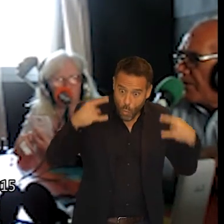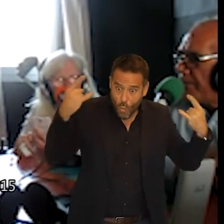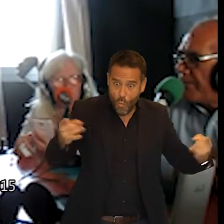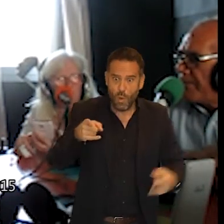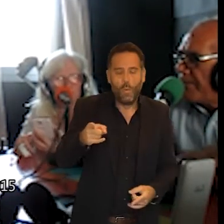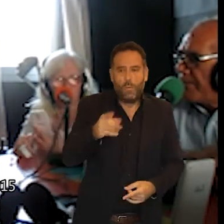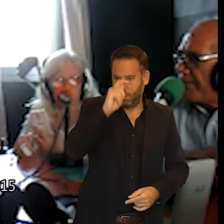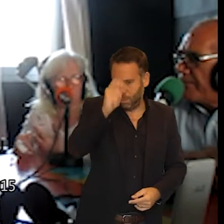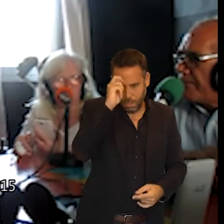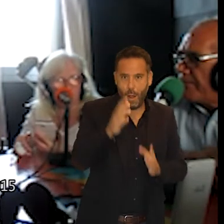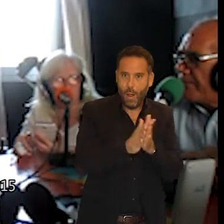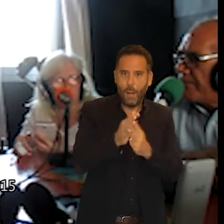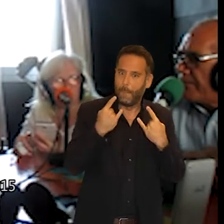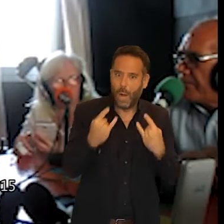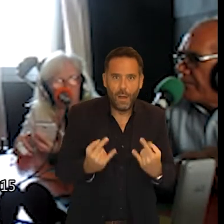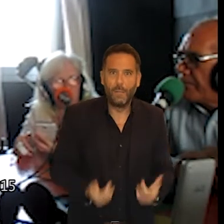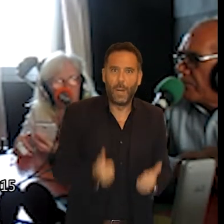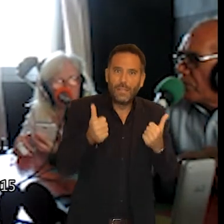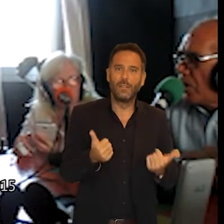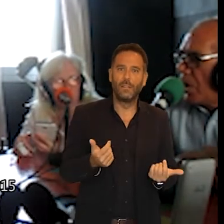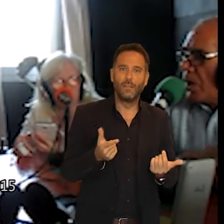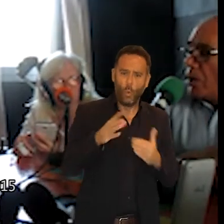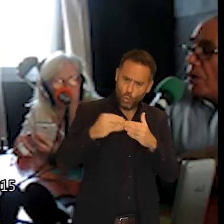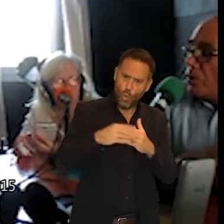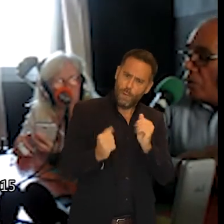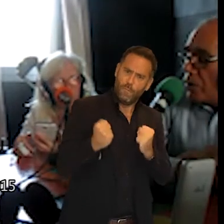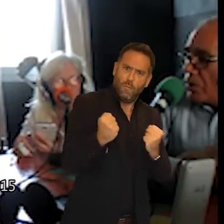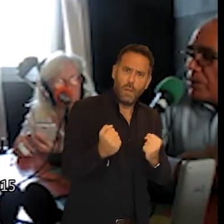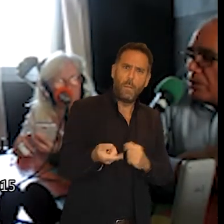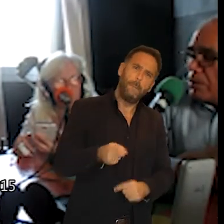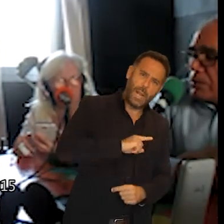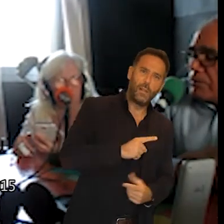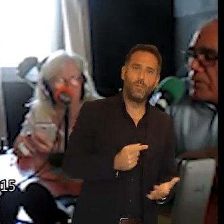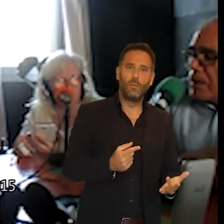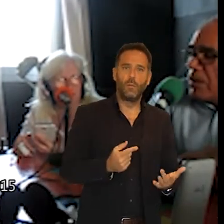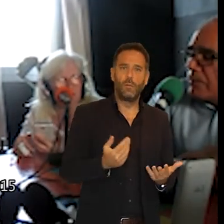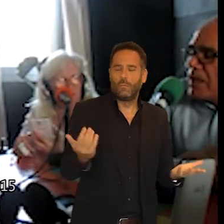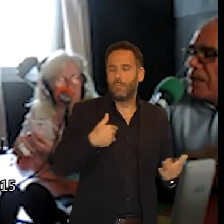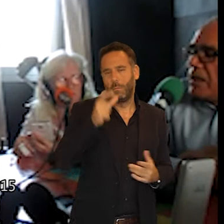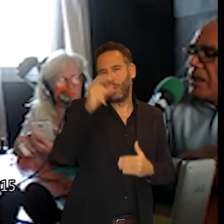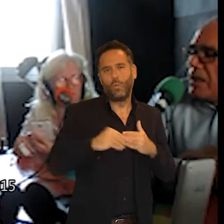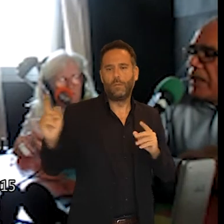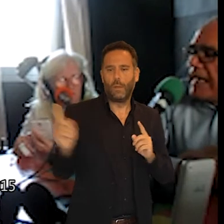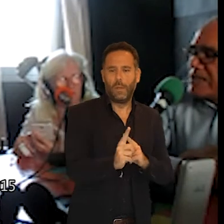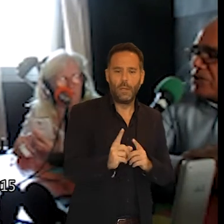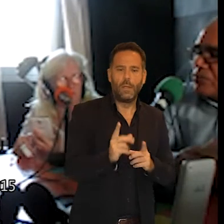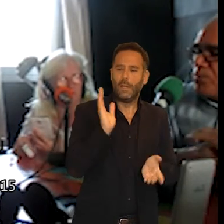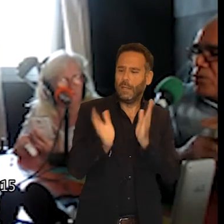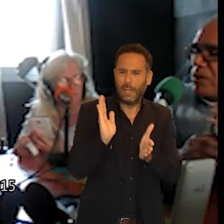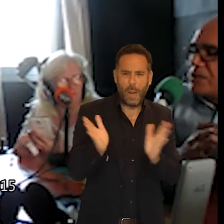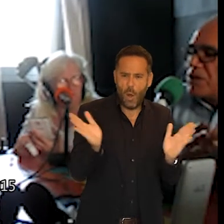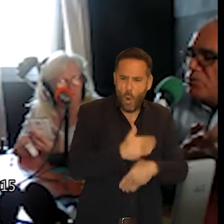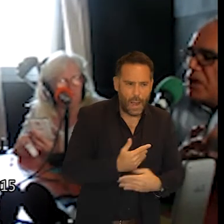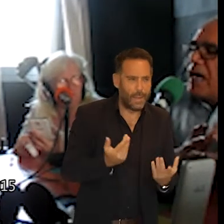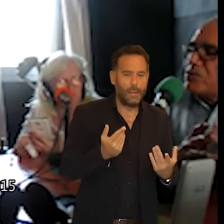Cuando tú ves a una persona que llega y no tiene ningún tipo, a lo mejor, de estimulación en ningún sentido,